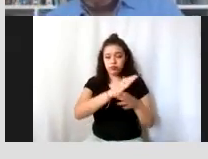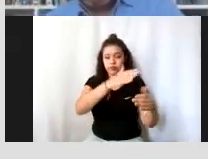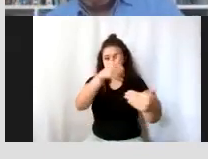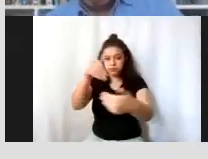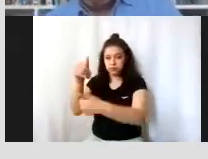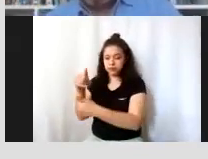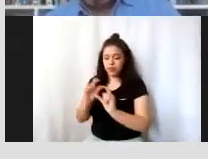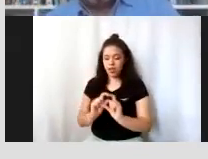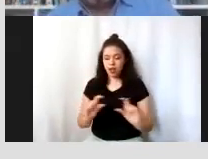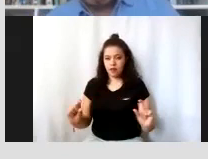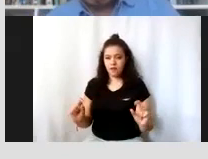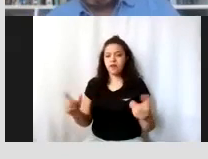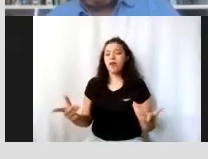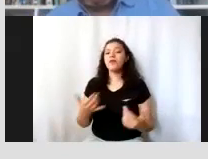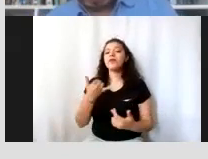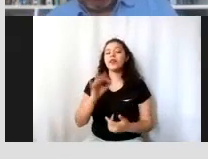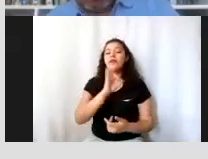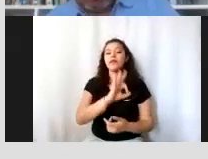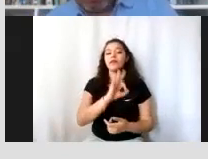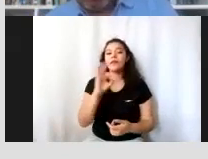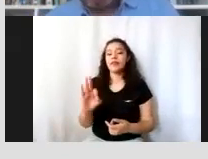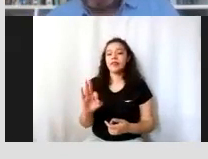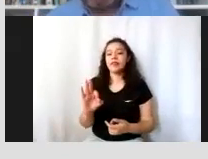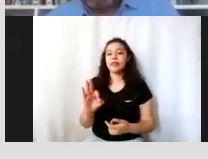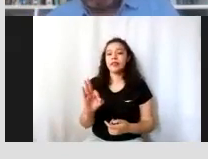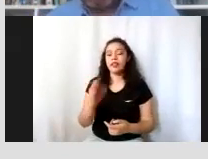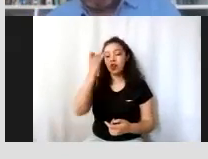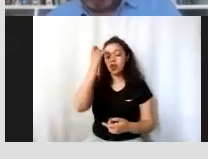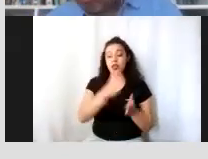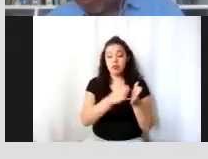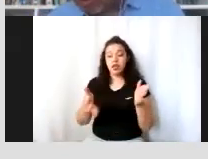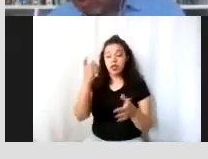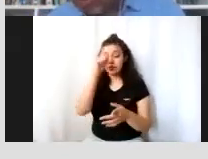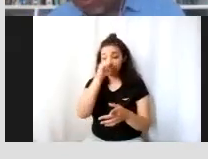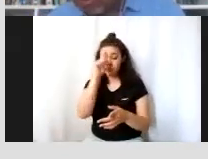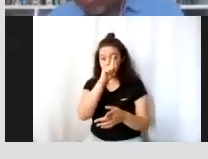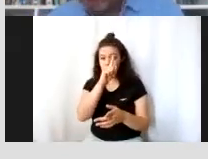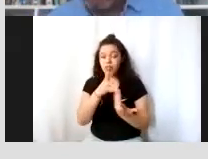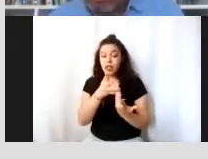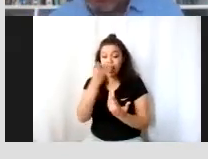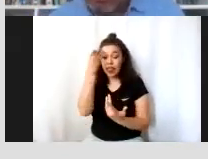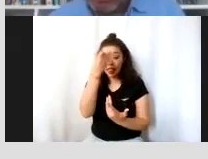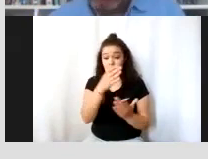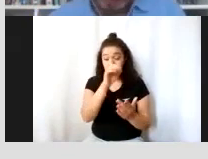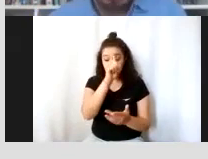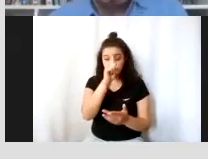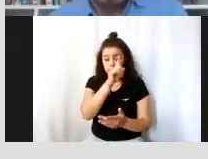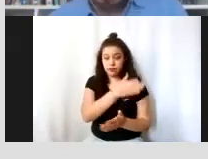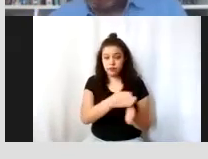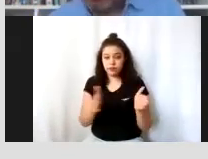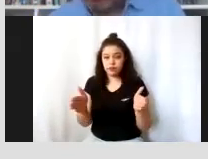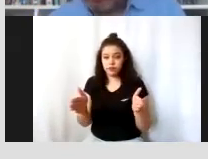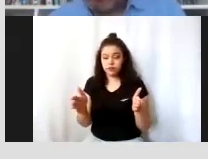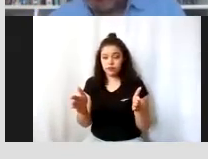¿Y cuál es la fecha, cuál es el periodo recomendable? Pues el periodo recomendable es el que tenga que ver con